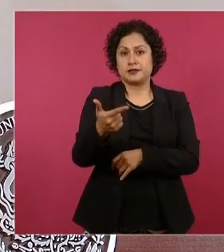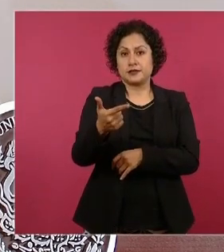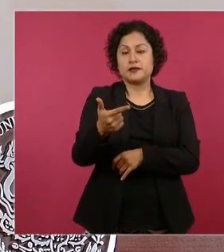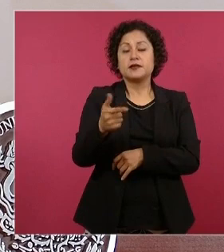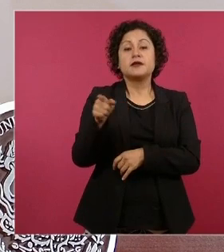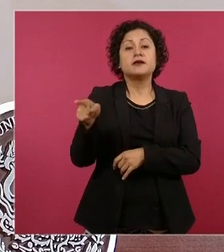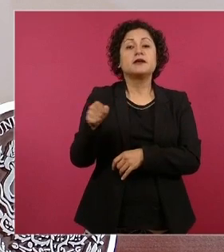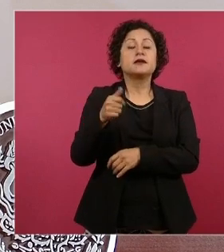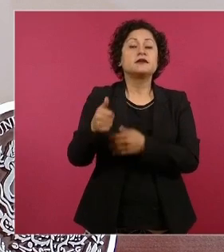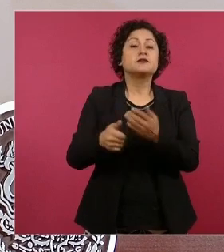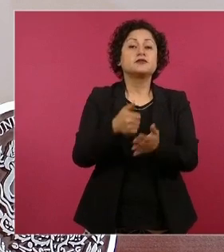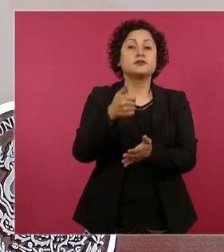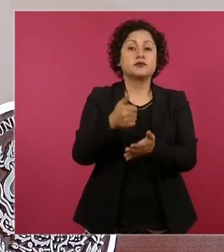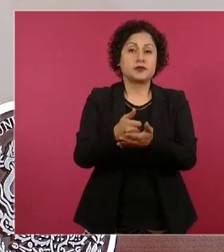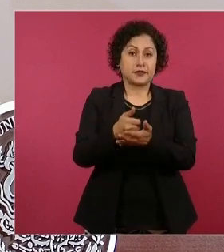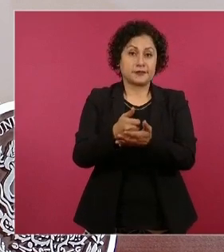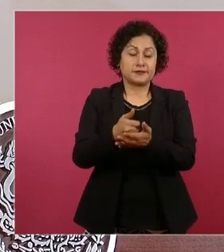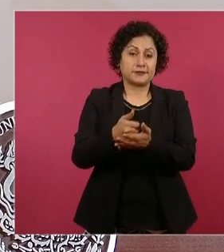Mérida.